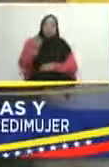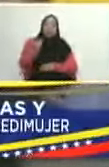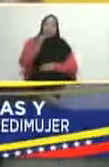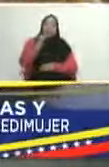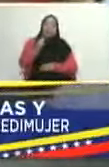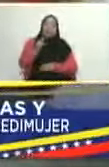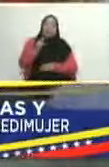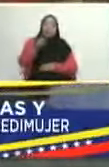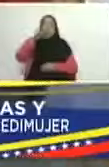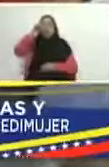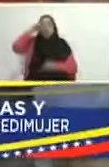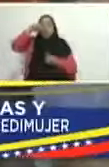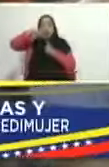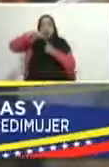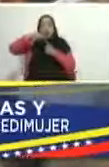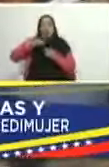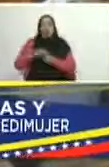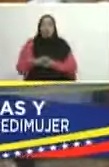en el objetivo